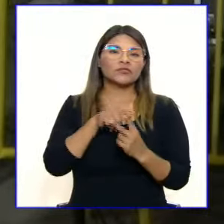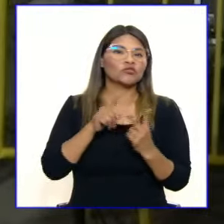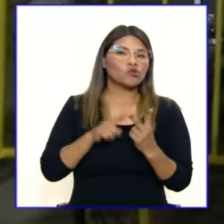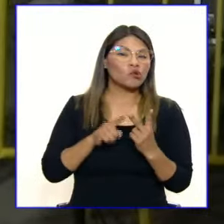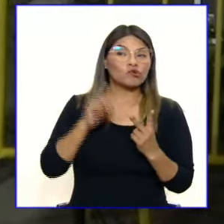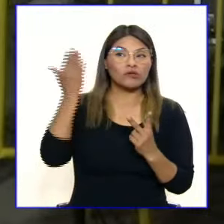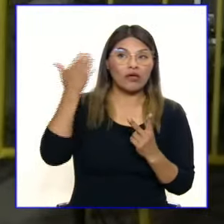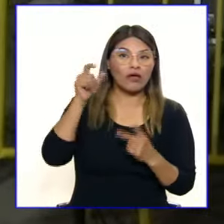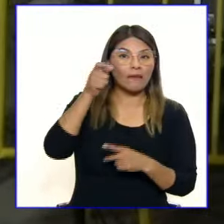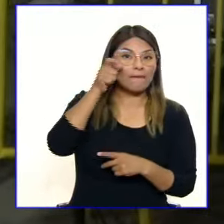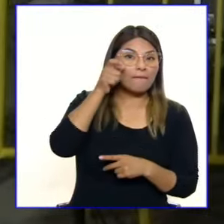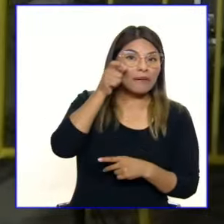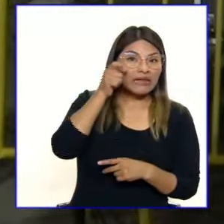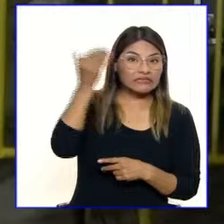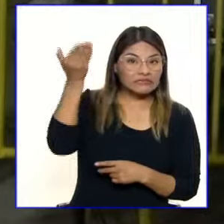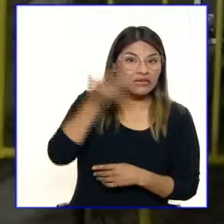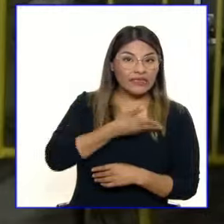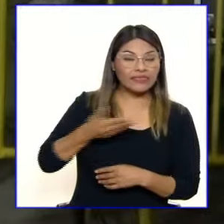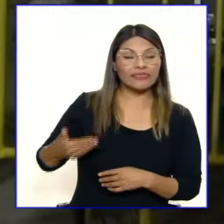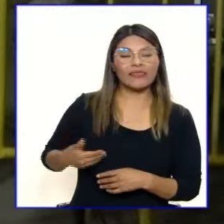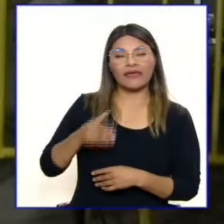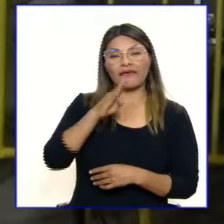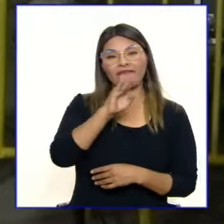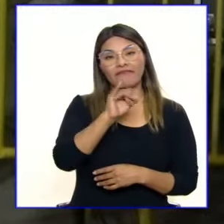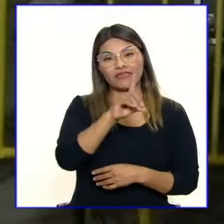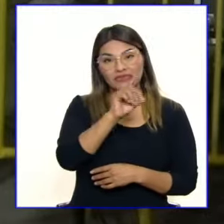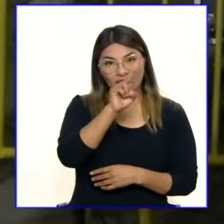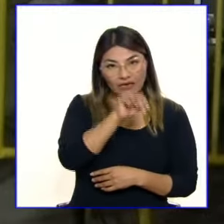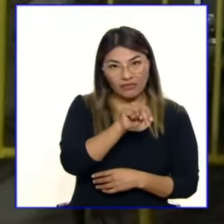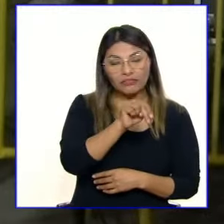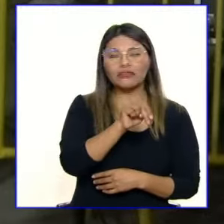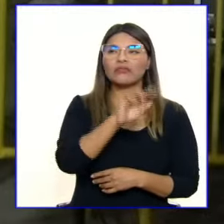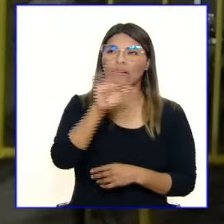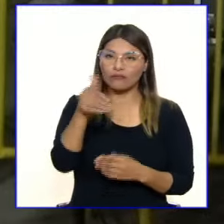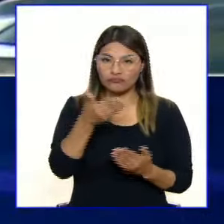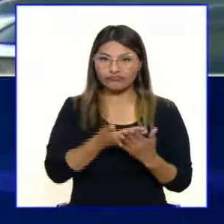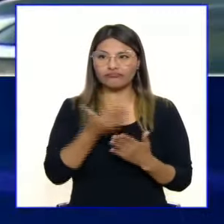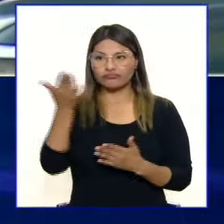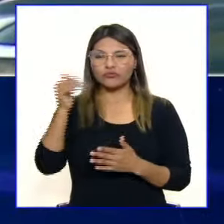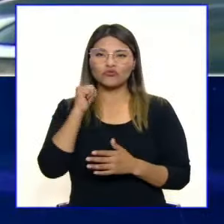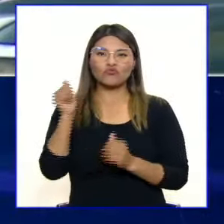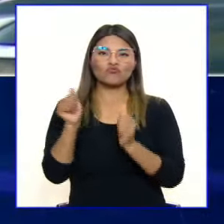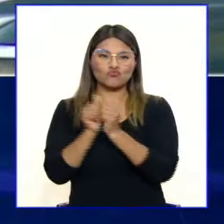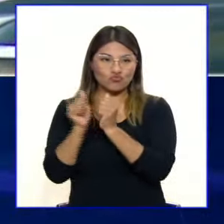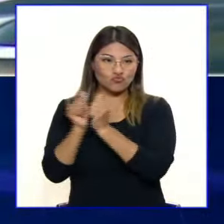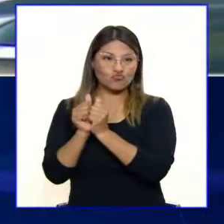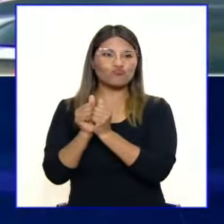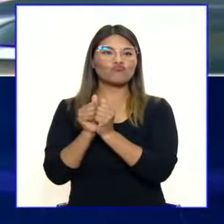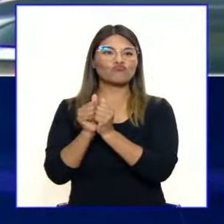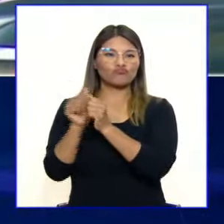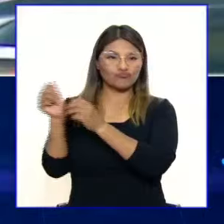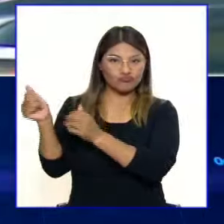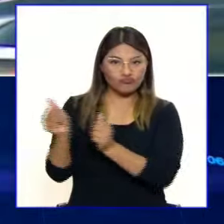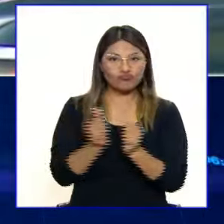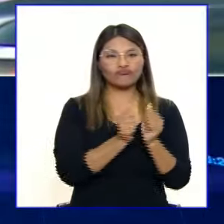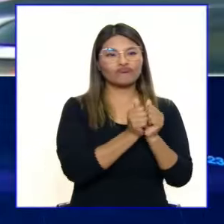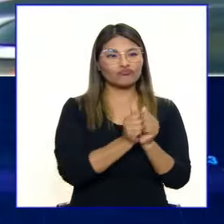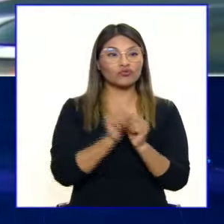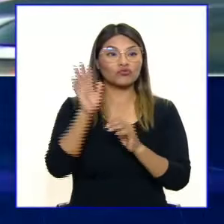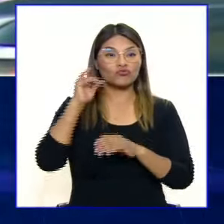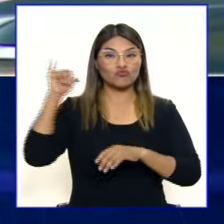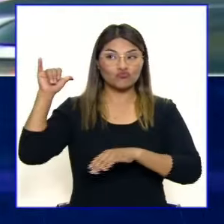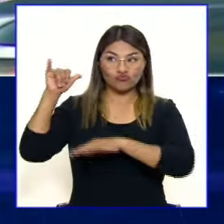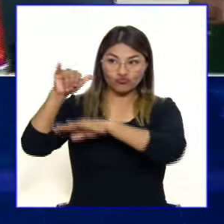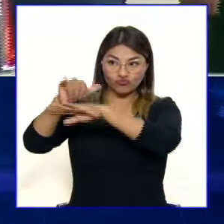nombres, de Joe Biden, presidente de los Estados Unidos, quien llegó con su vehículo blindado y el Air Force One, es decir, su